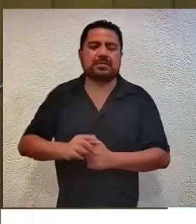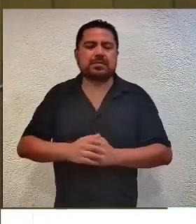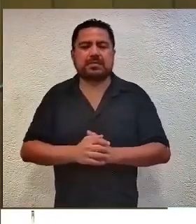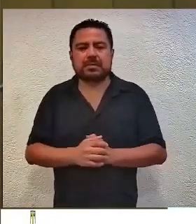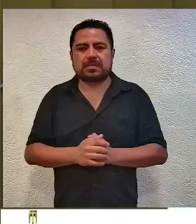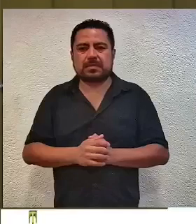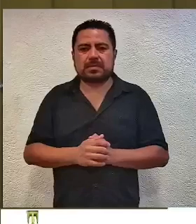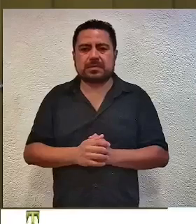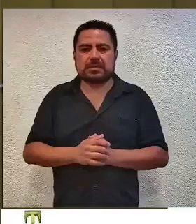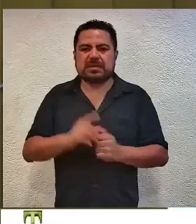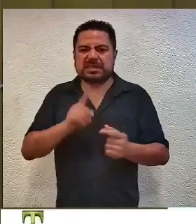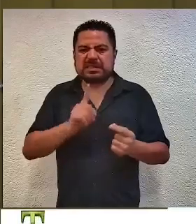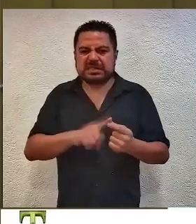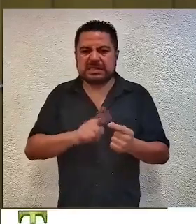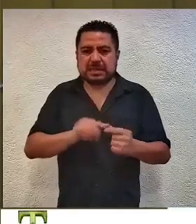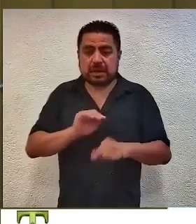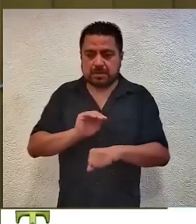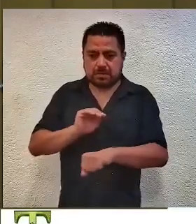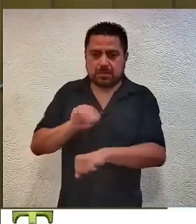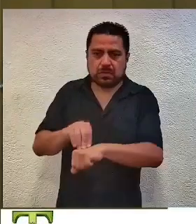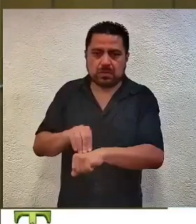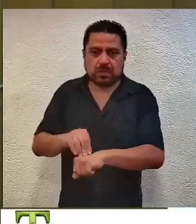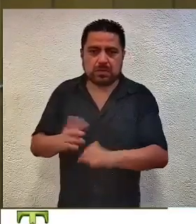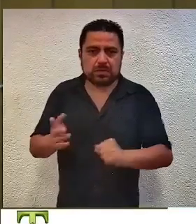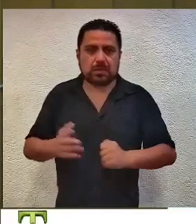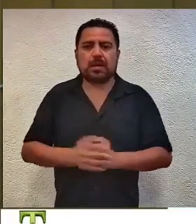que fue quien la emitió.